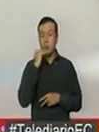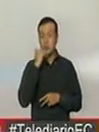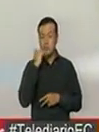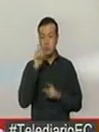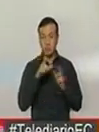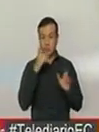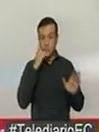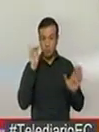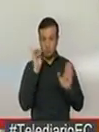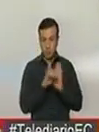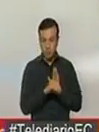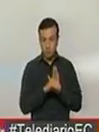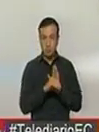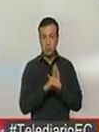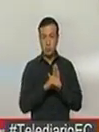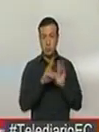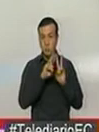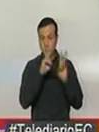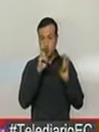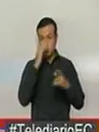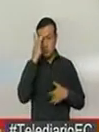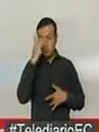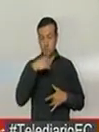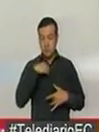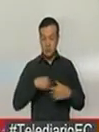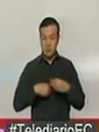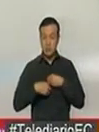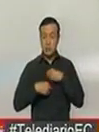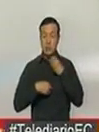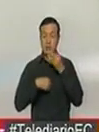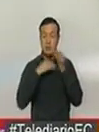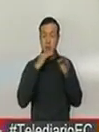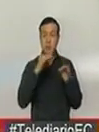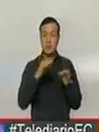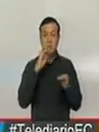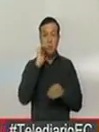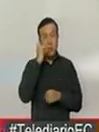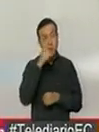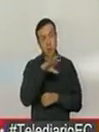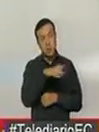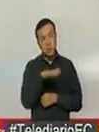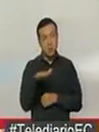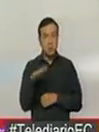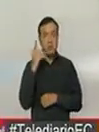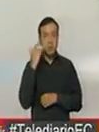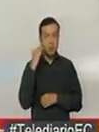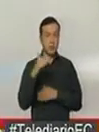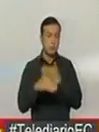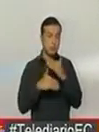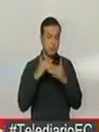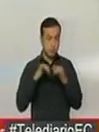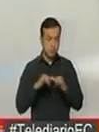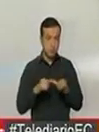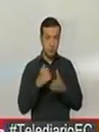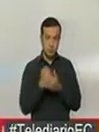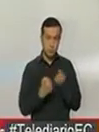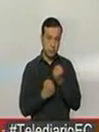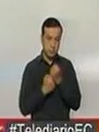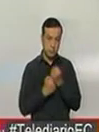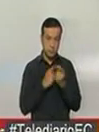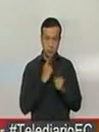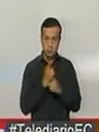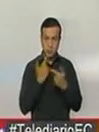persona con este virus. Esa visita se la hace el día de mañana, tomará algunos días y eso nos va a permitir a nosotros